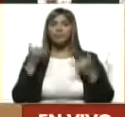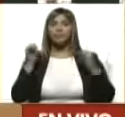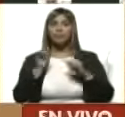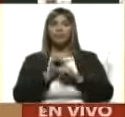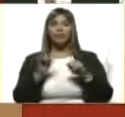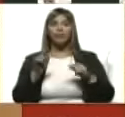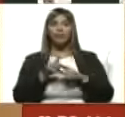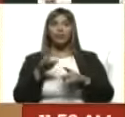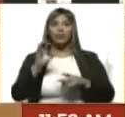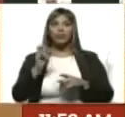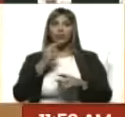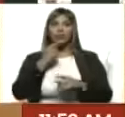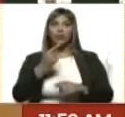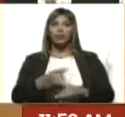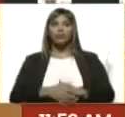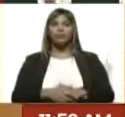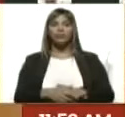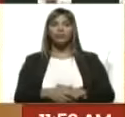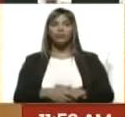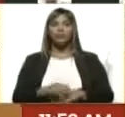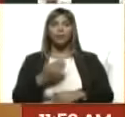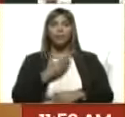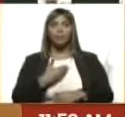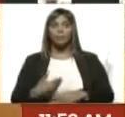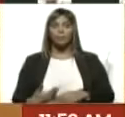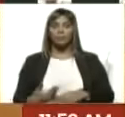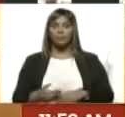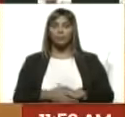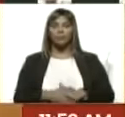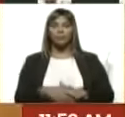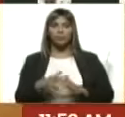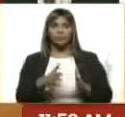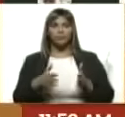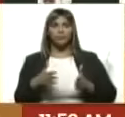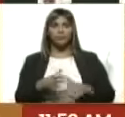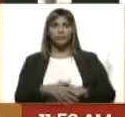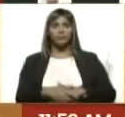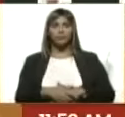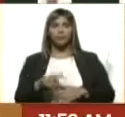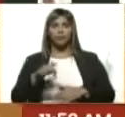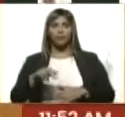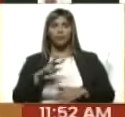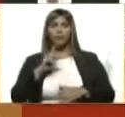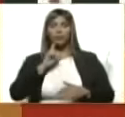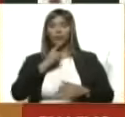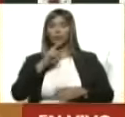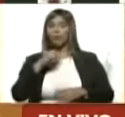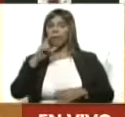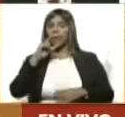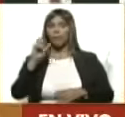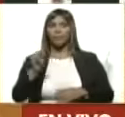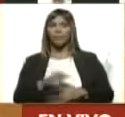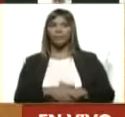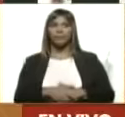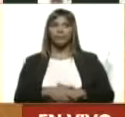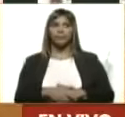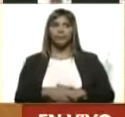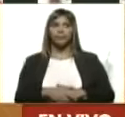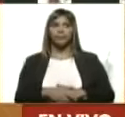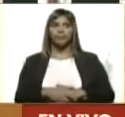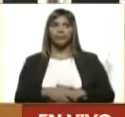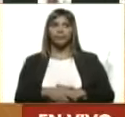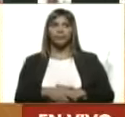cuando el CNE diga que el presidente, que la persona que ganó en Venezuela se llama Nicolás Maduro